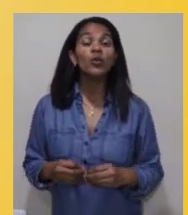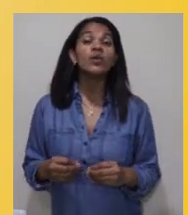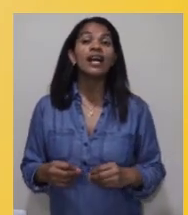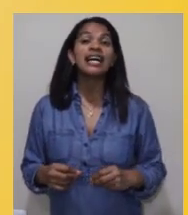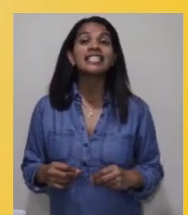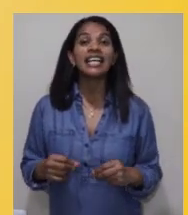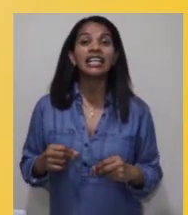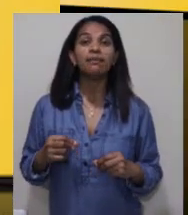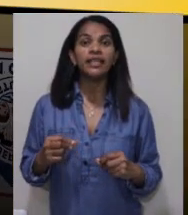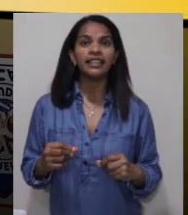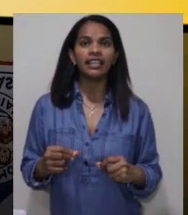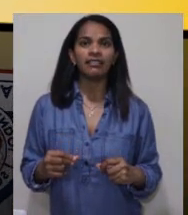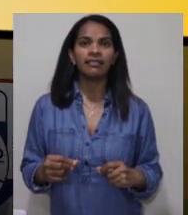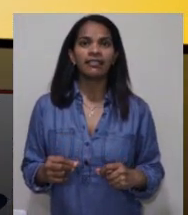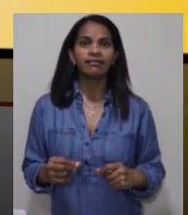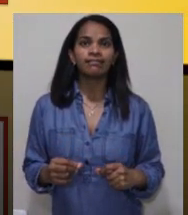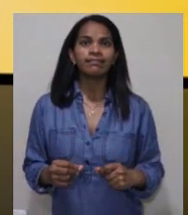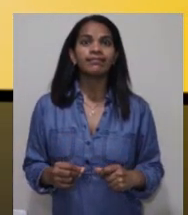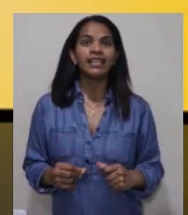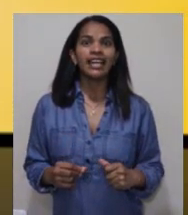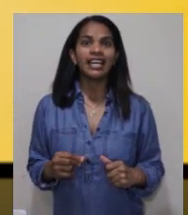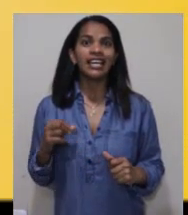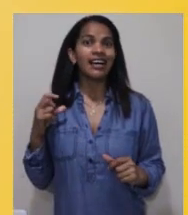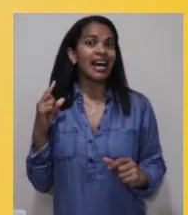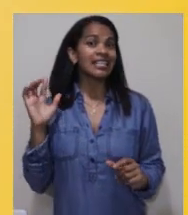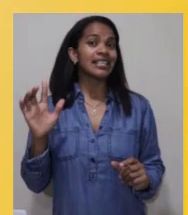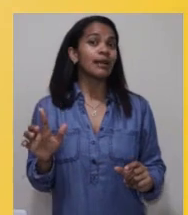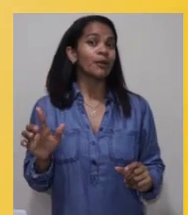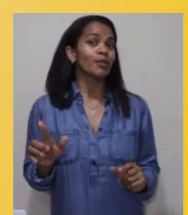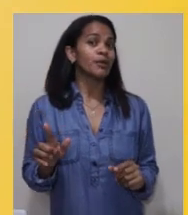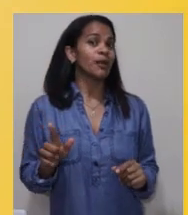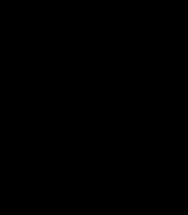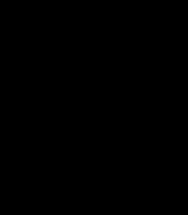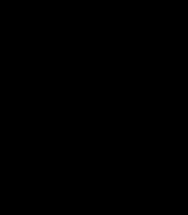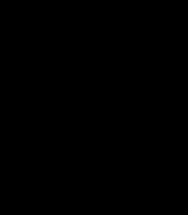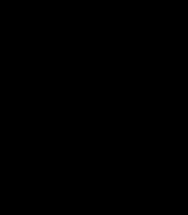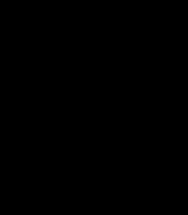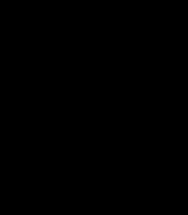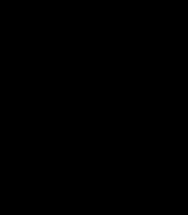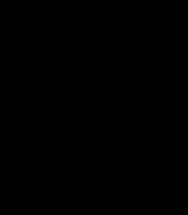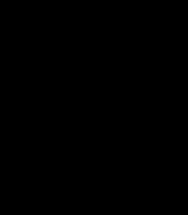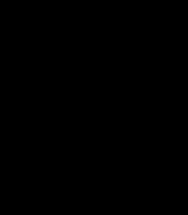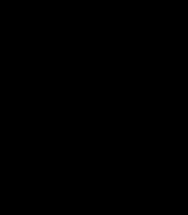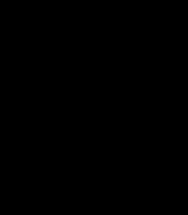pueden, nunca se limiten. Hasta la próxima.